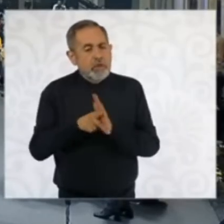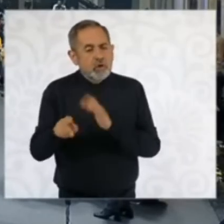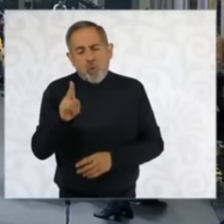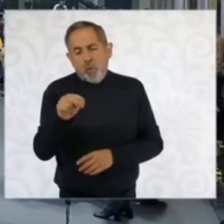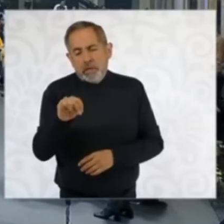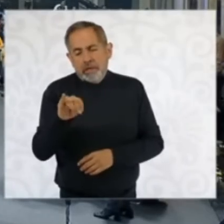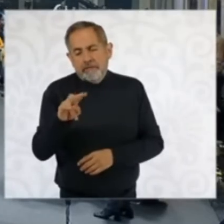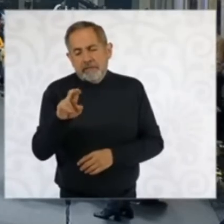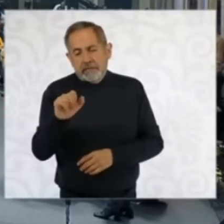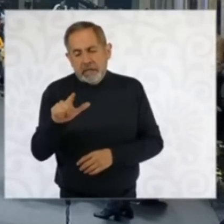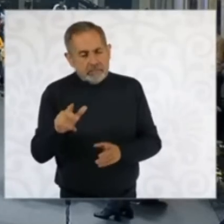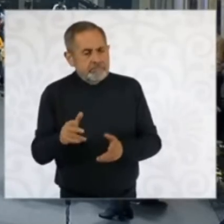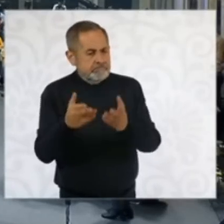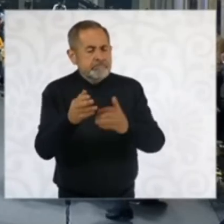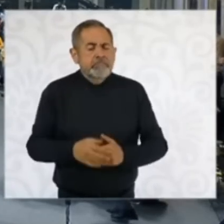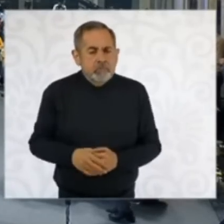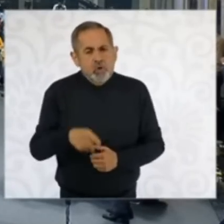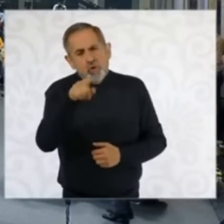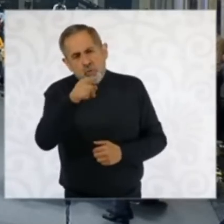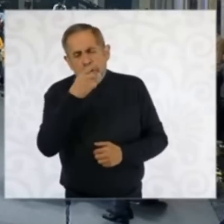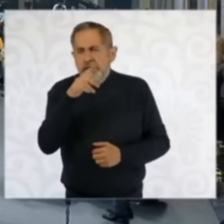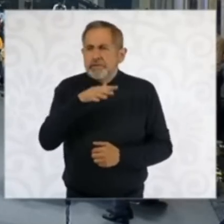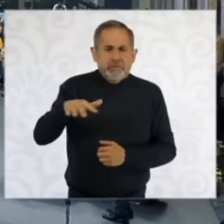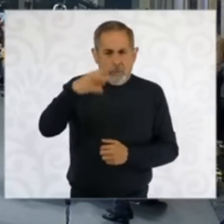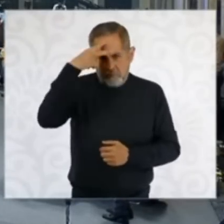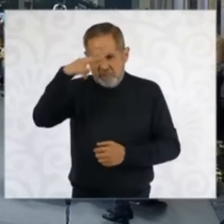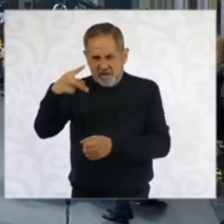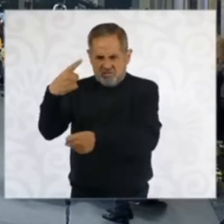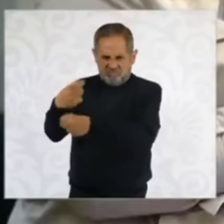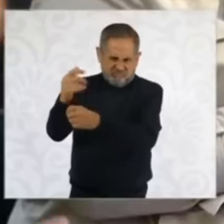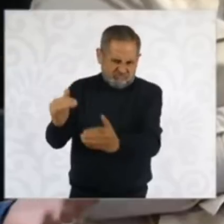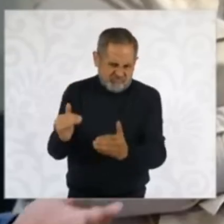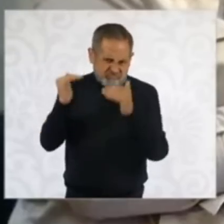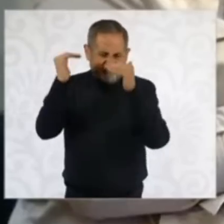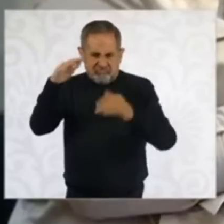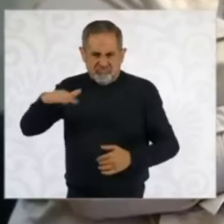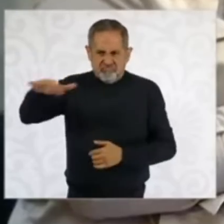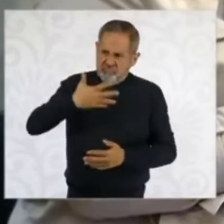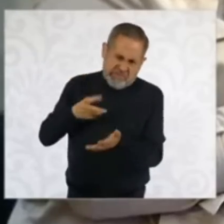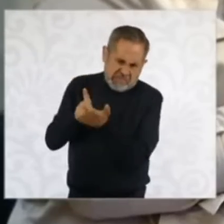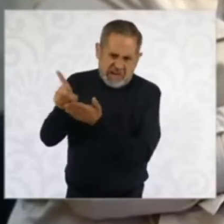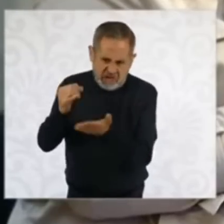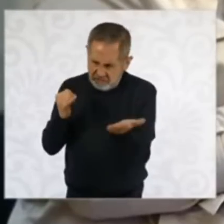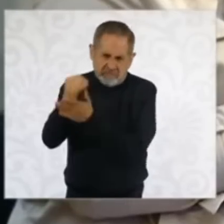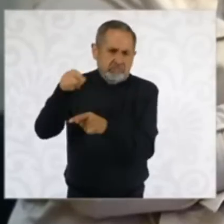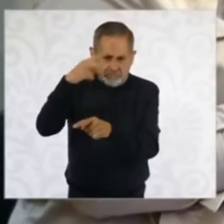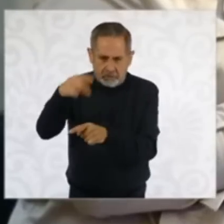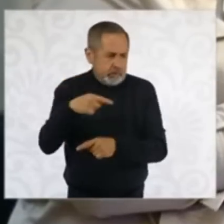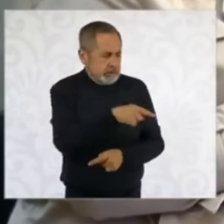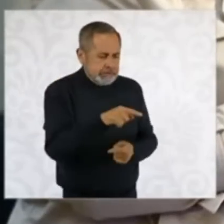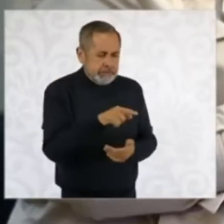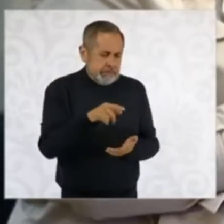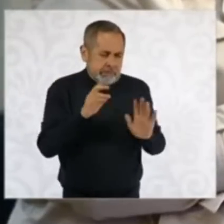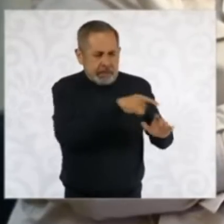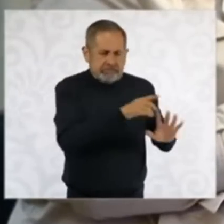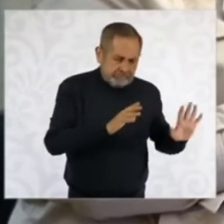panorama que usted comenta que está el pueblo de México por encima de su derecho, vaya, de la reforma al Poder Judicial.